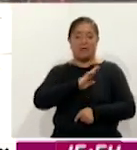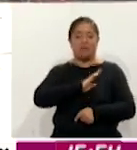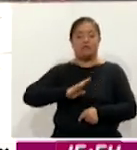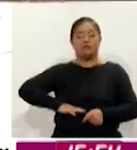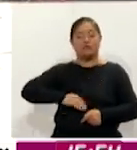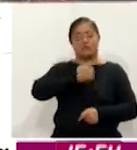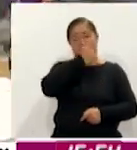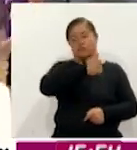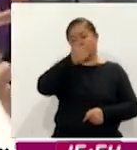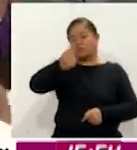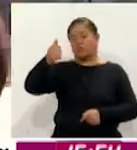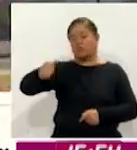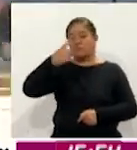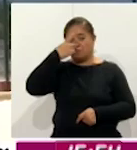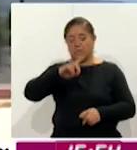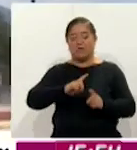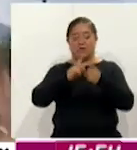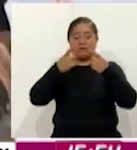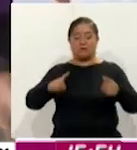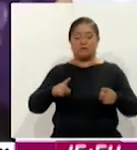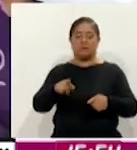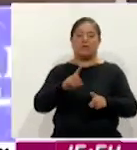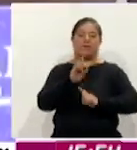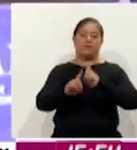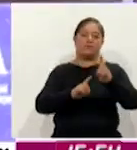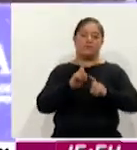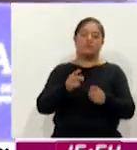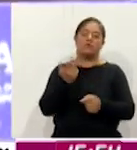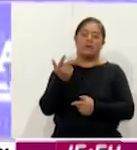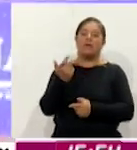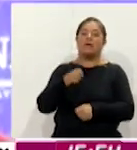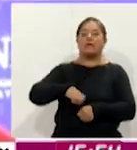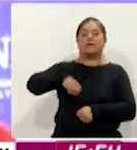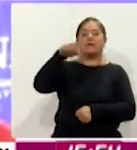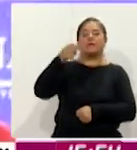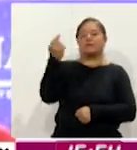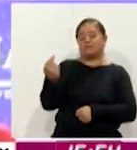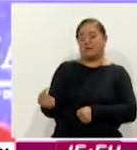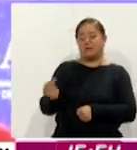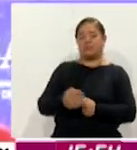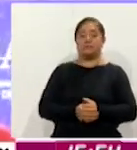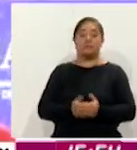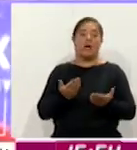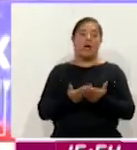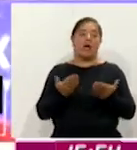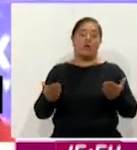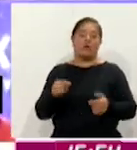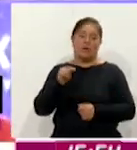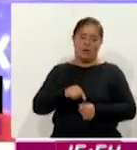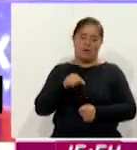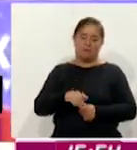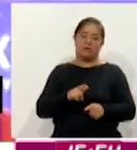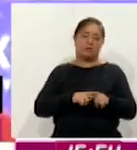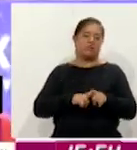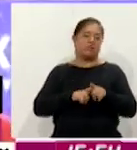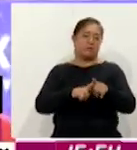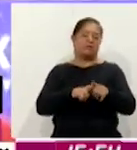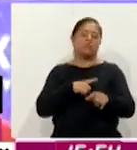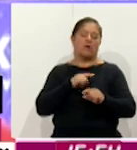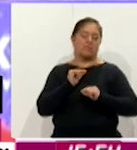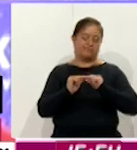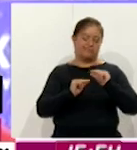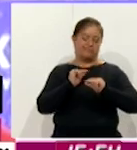para que se desarrolle este deporte en categorías menores. Ahora nos toca aquí seguir haciendo bases, haciendo